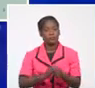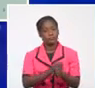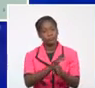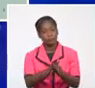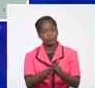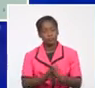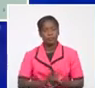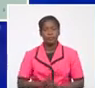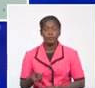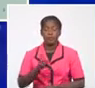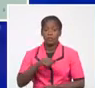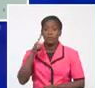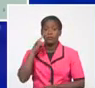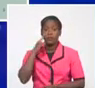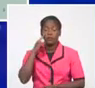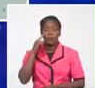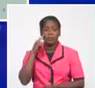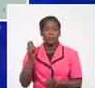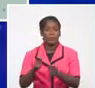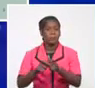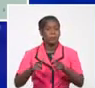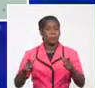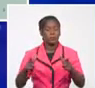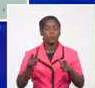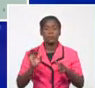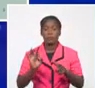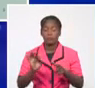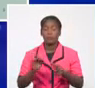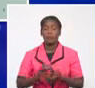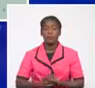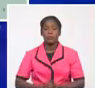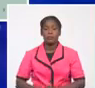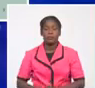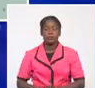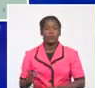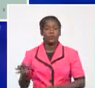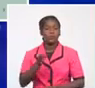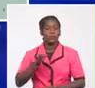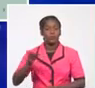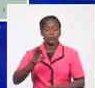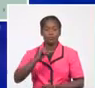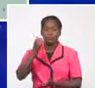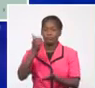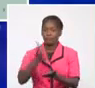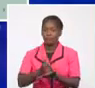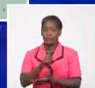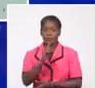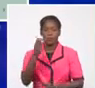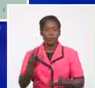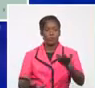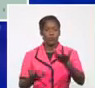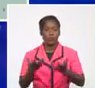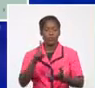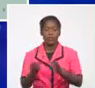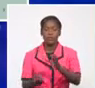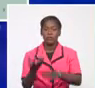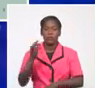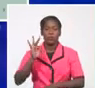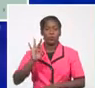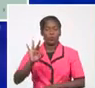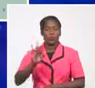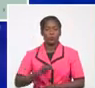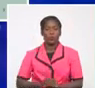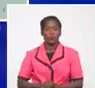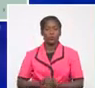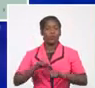que además es donde tiene la transmisión más importante, en el municipio cabecera de Cienfuegos con 8 casos, Cruces y